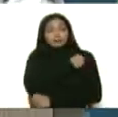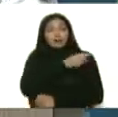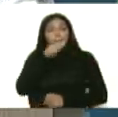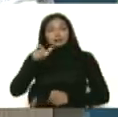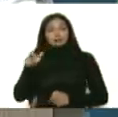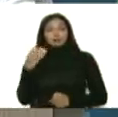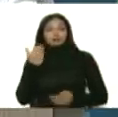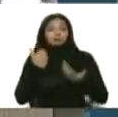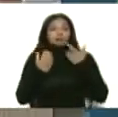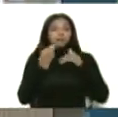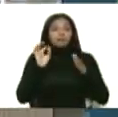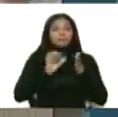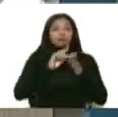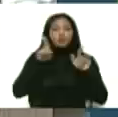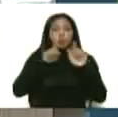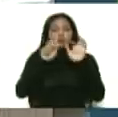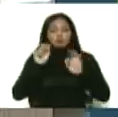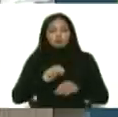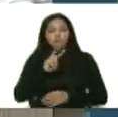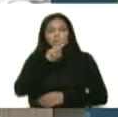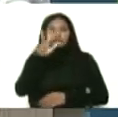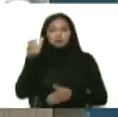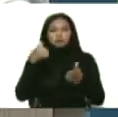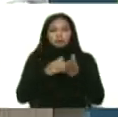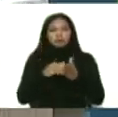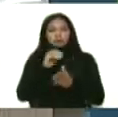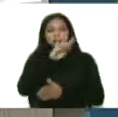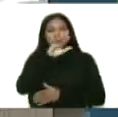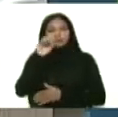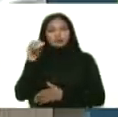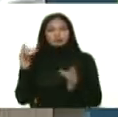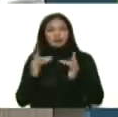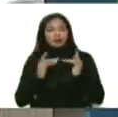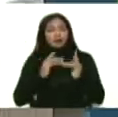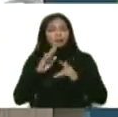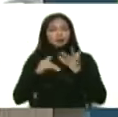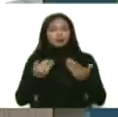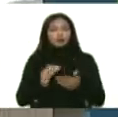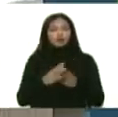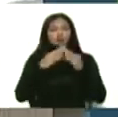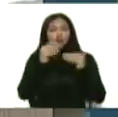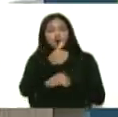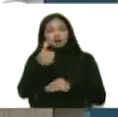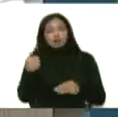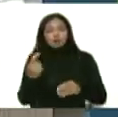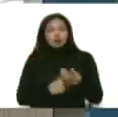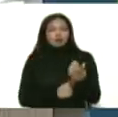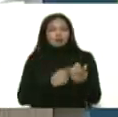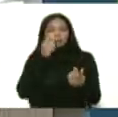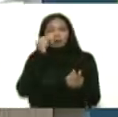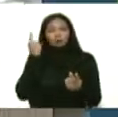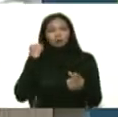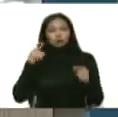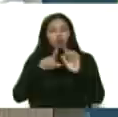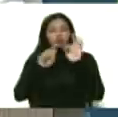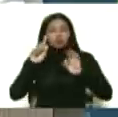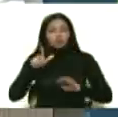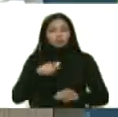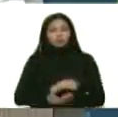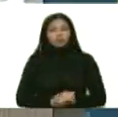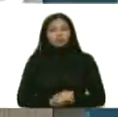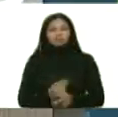pacientes infectados por COVID-19, tenemos más de 23.500 camas, entonces todas aquellas hermanas y hermanos que